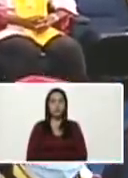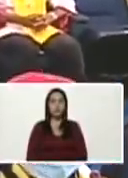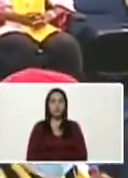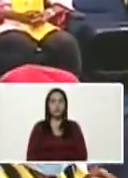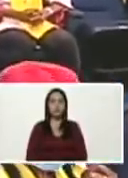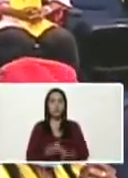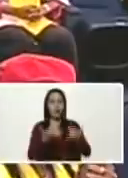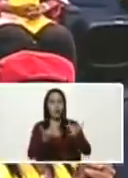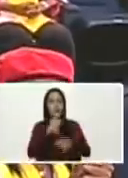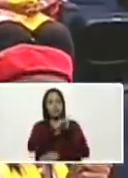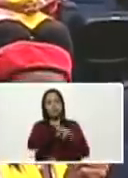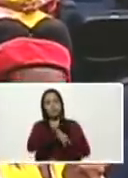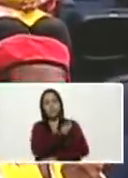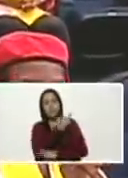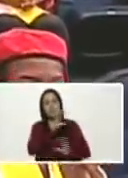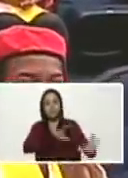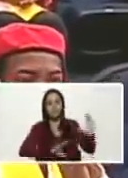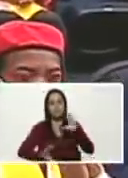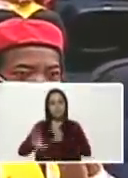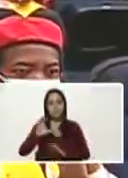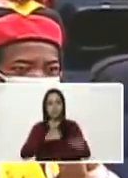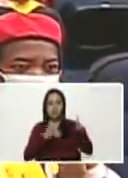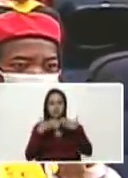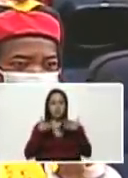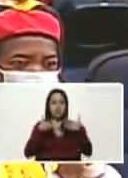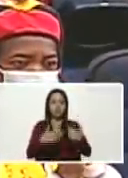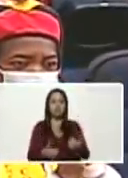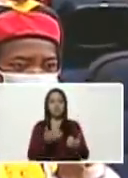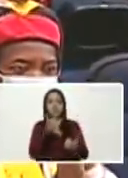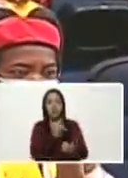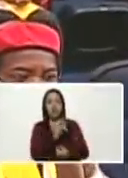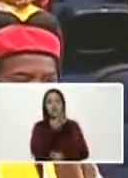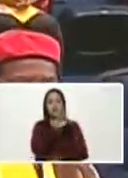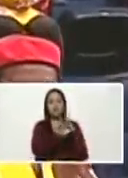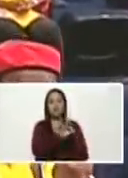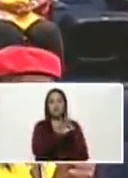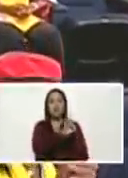Actualmente, la Universidad de las Ciencias de la Salud cuenta con